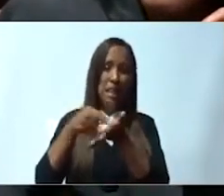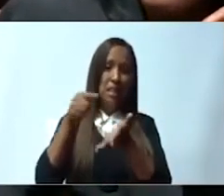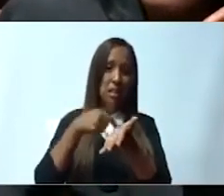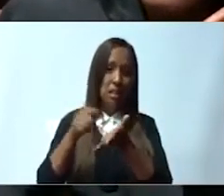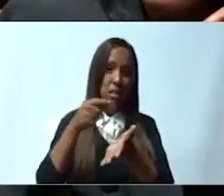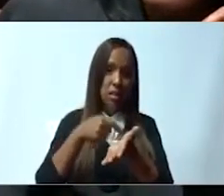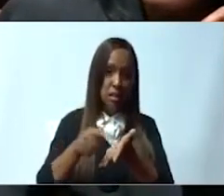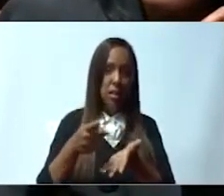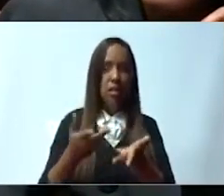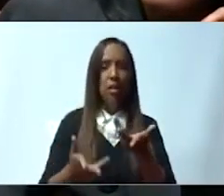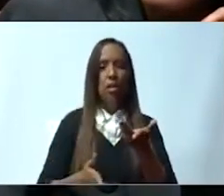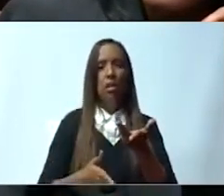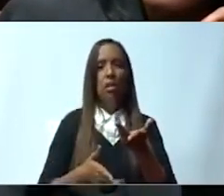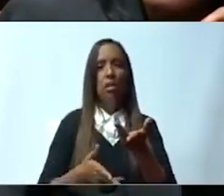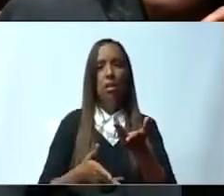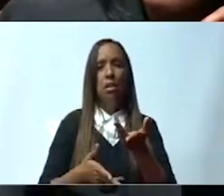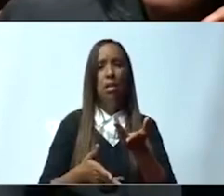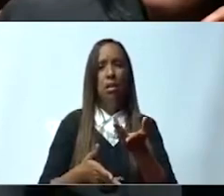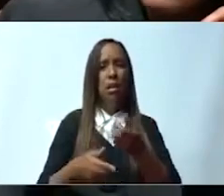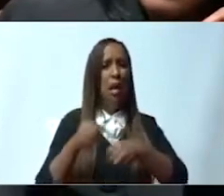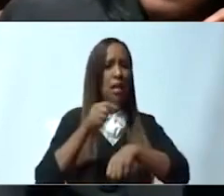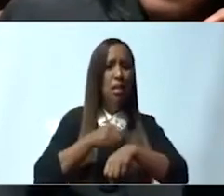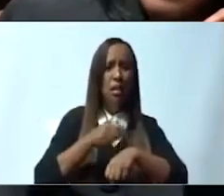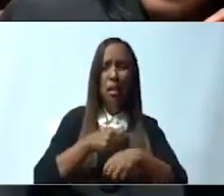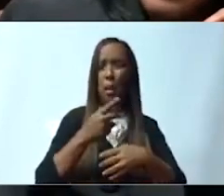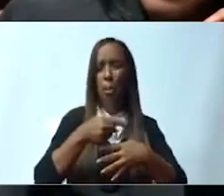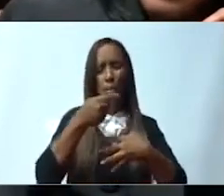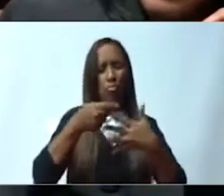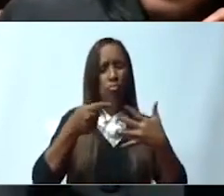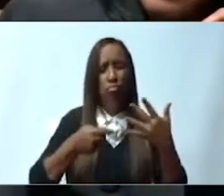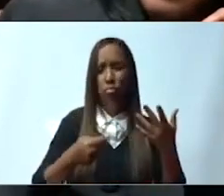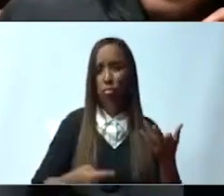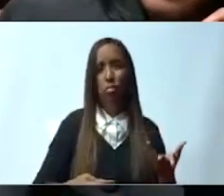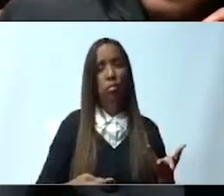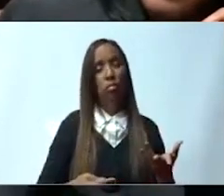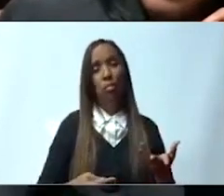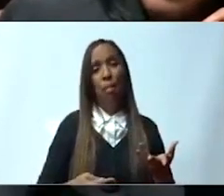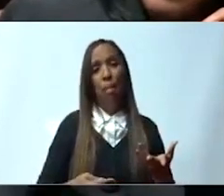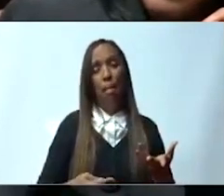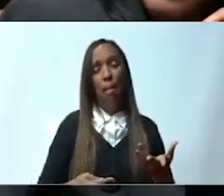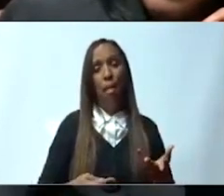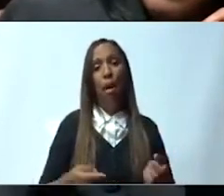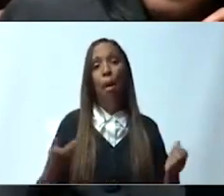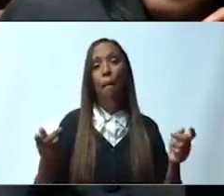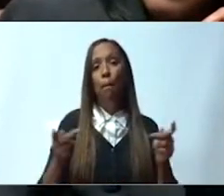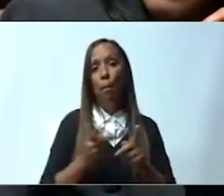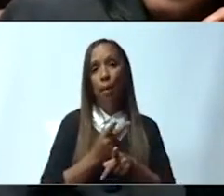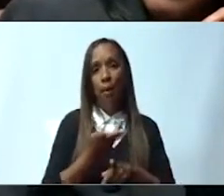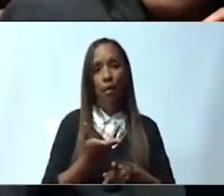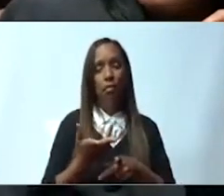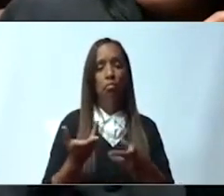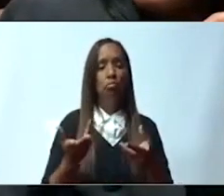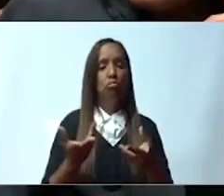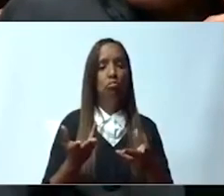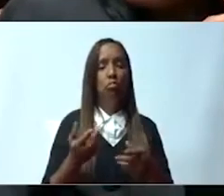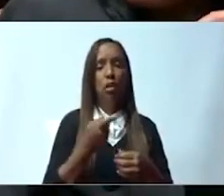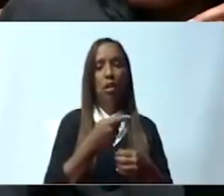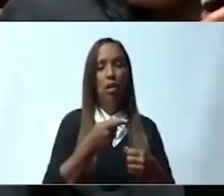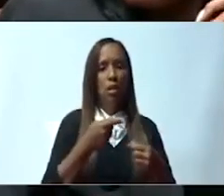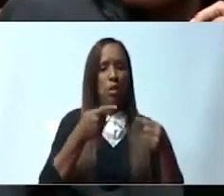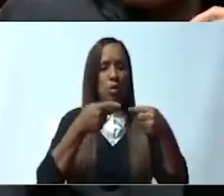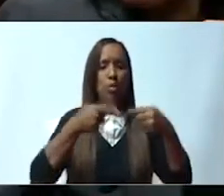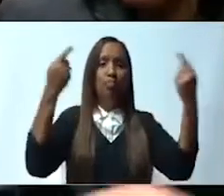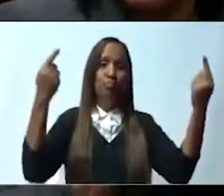las relaciones de amistades, por no poder entendernos, de manera que este proyecto de ley, a